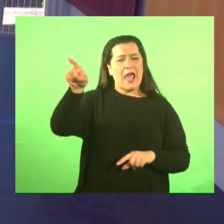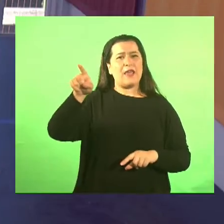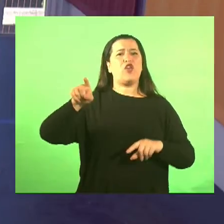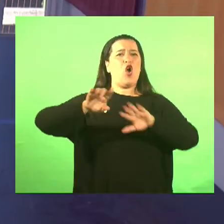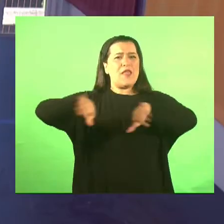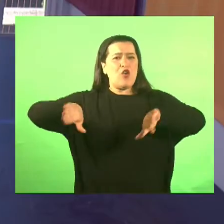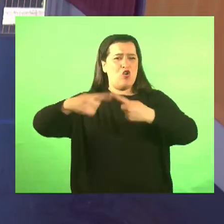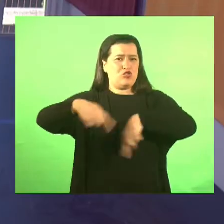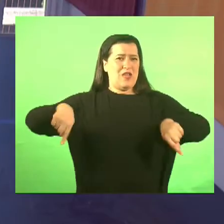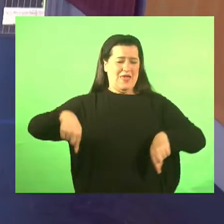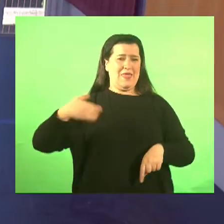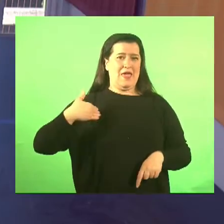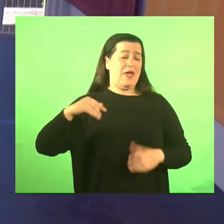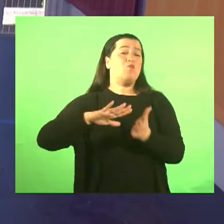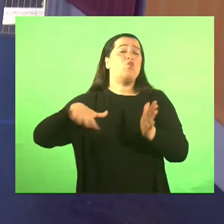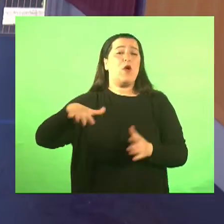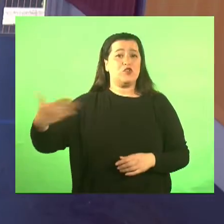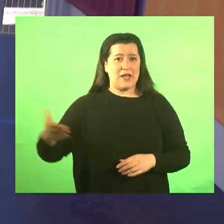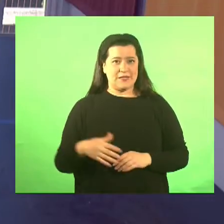costa de Buenos Aires.